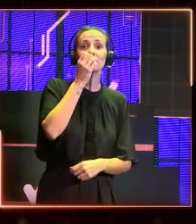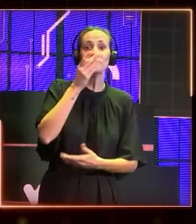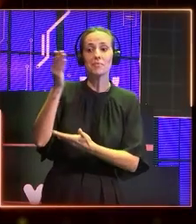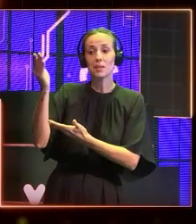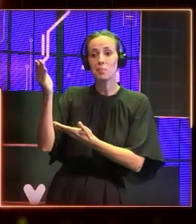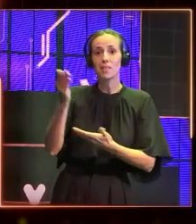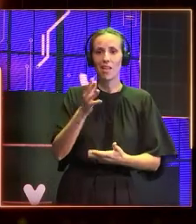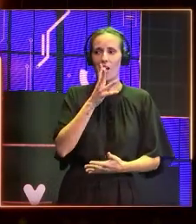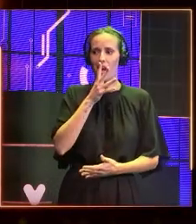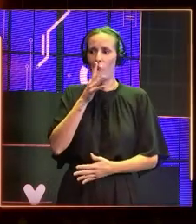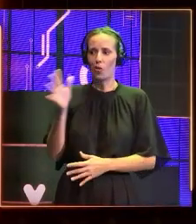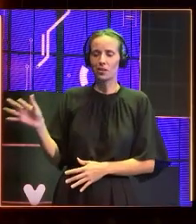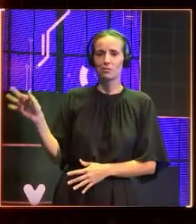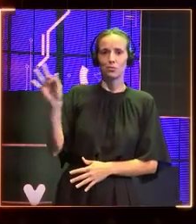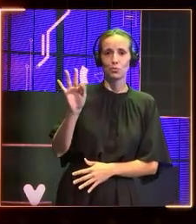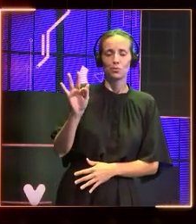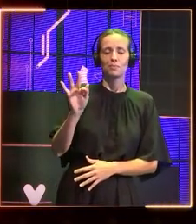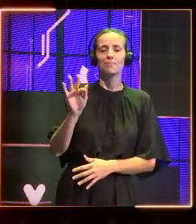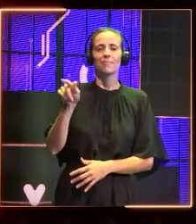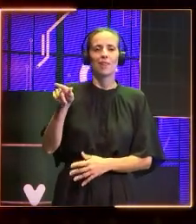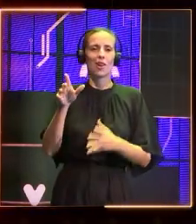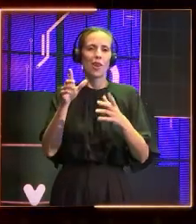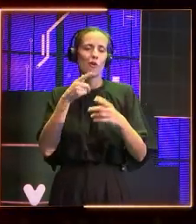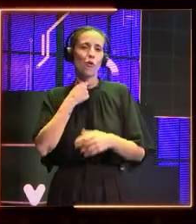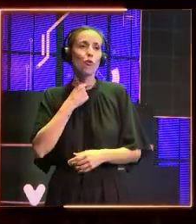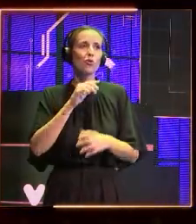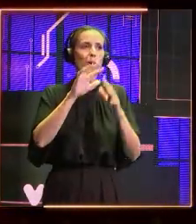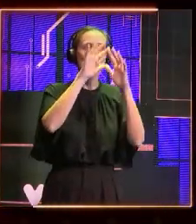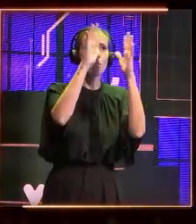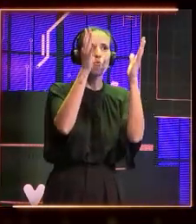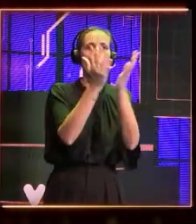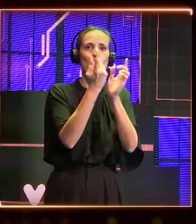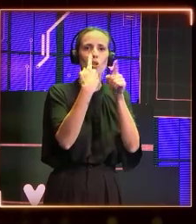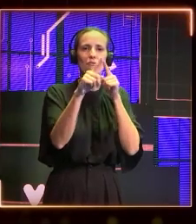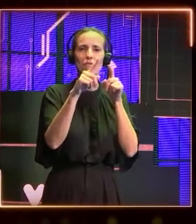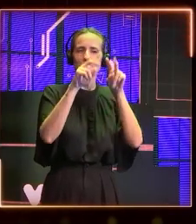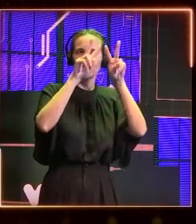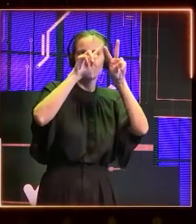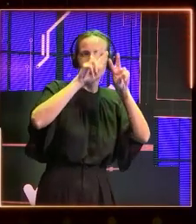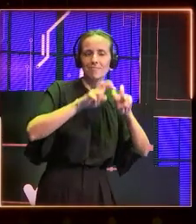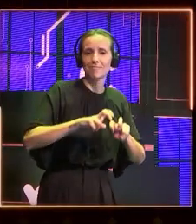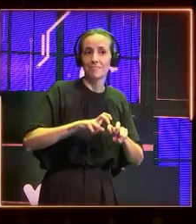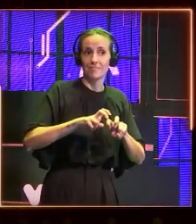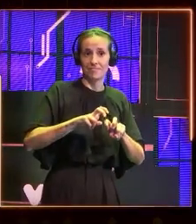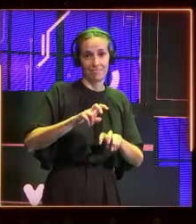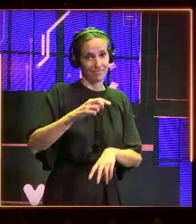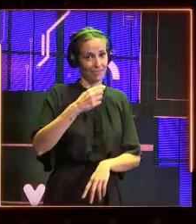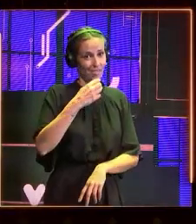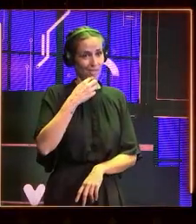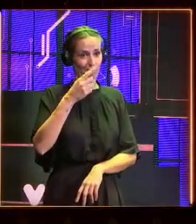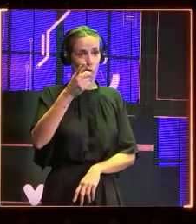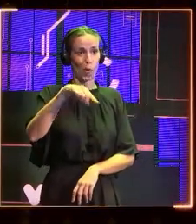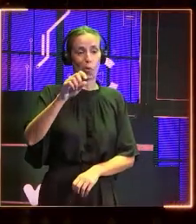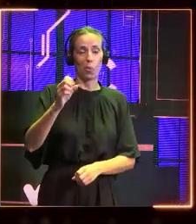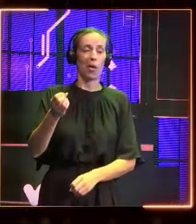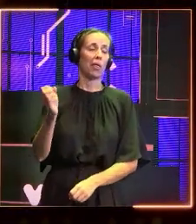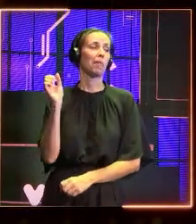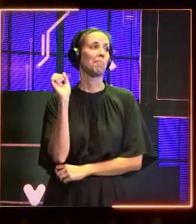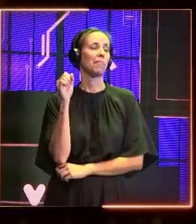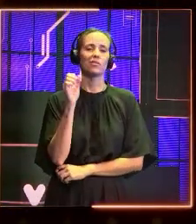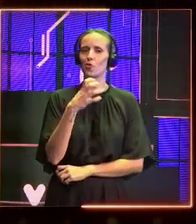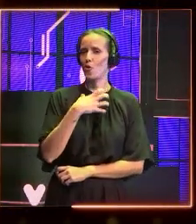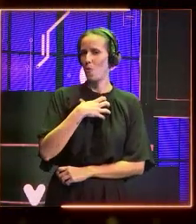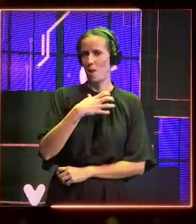viene a continuación eh le gusta explorar otros mundos ya les digo que no les va a pasar desapercibidos él se